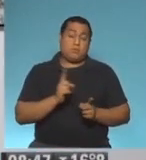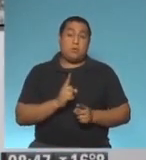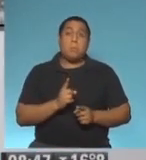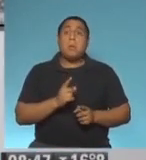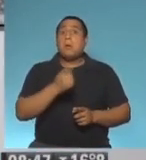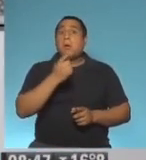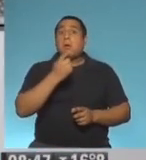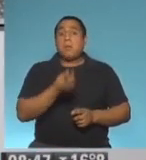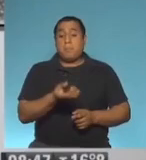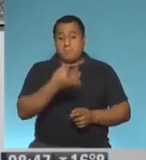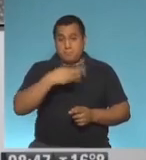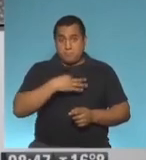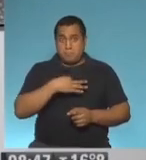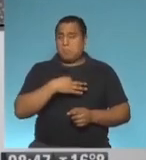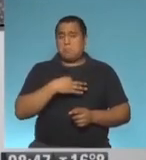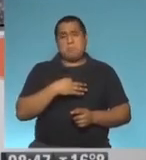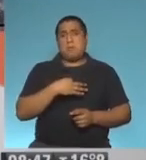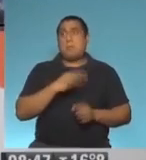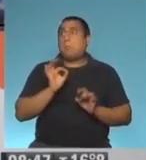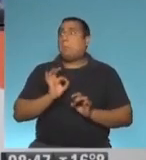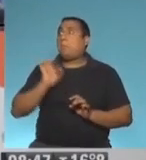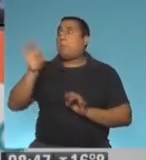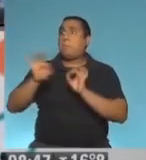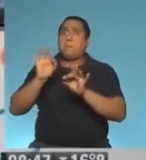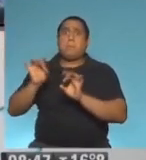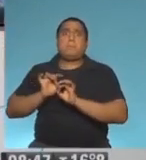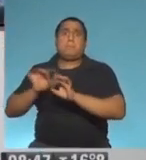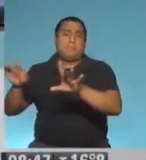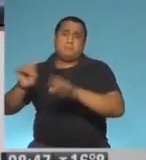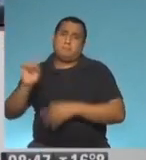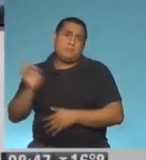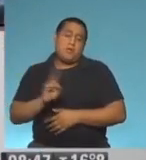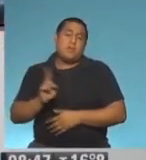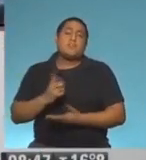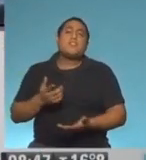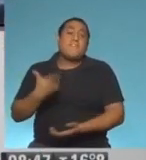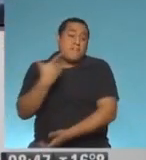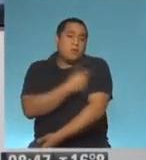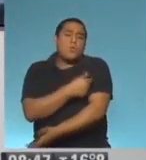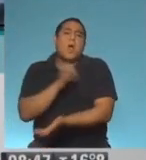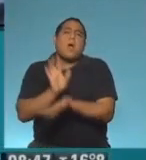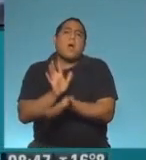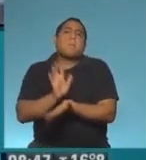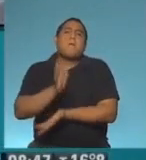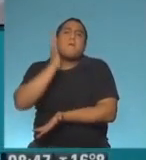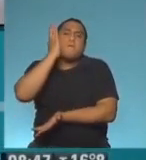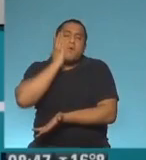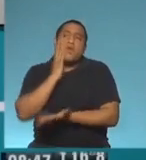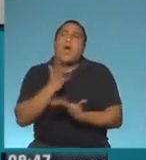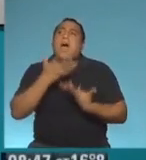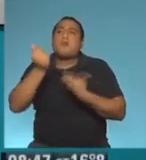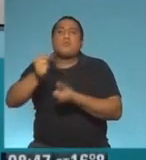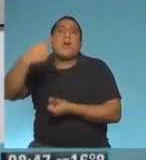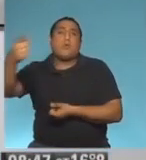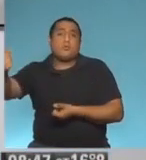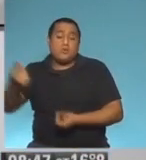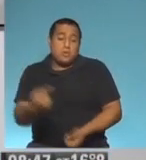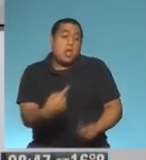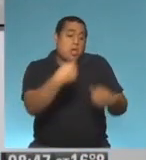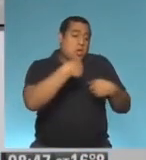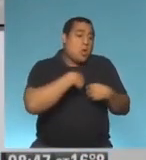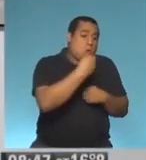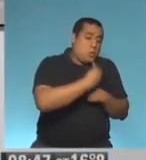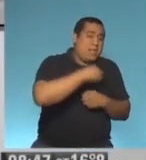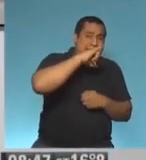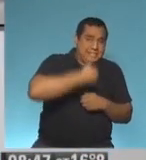otro entonces la vacuna tiene un fenómeno de solidaridad implícito hacia con el otro que genera una